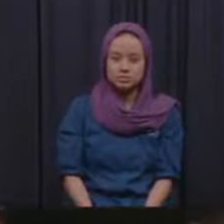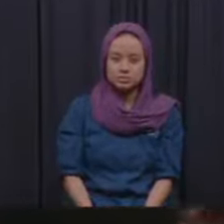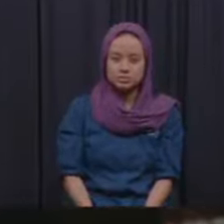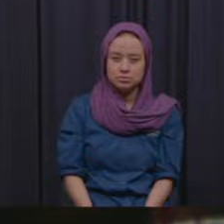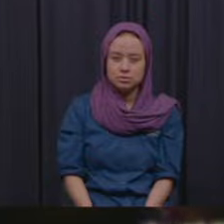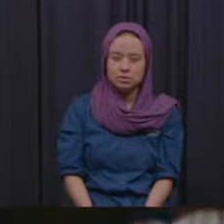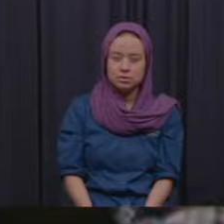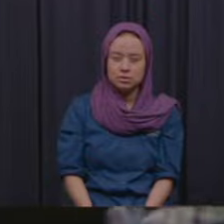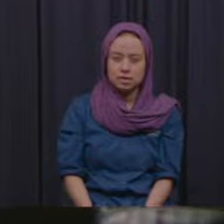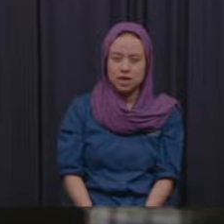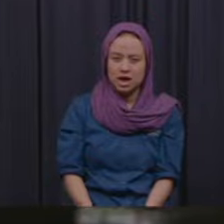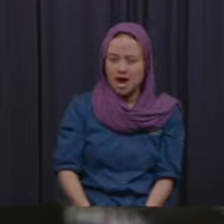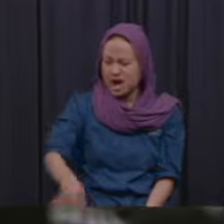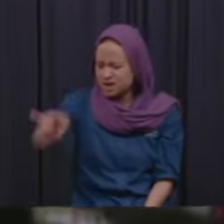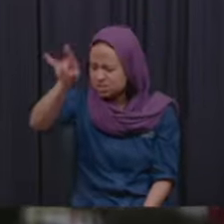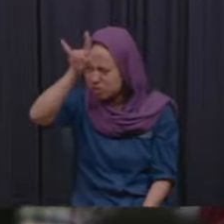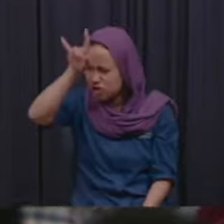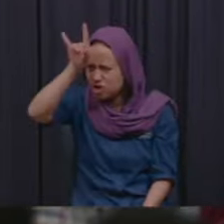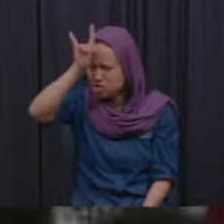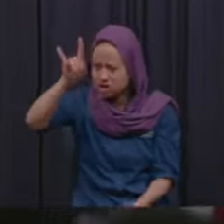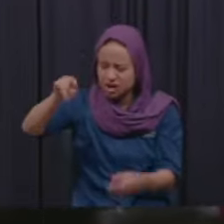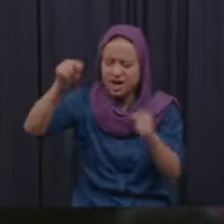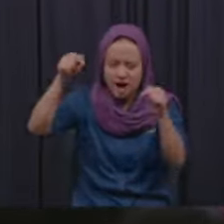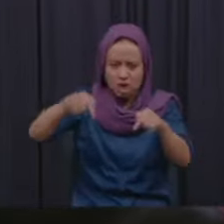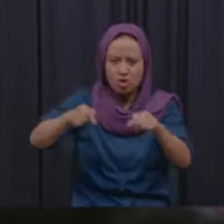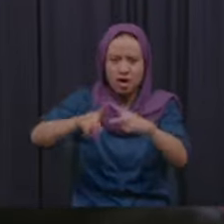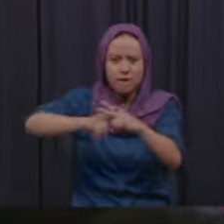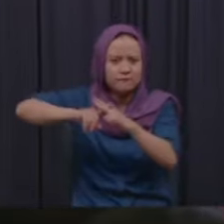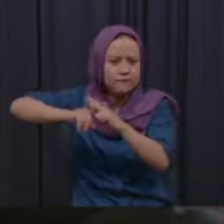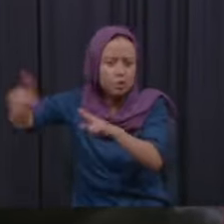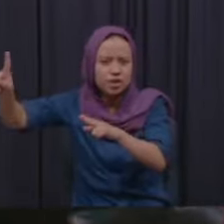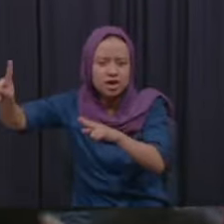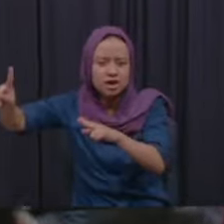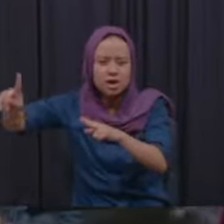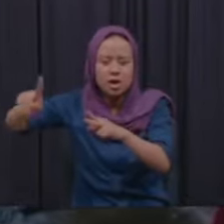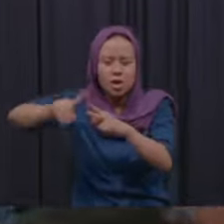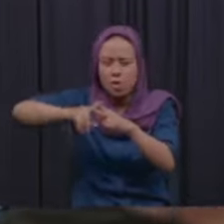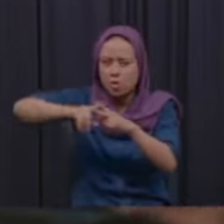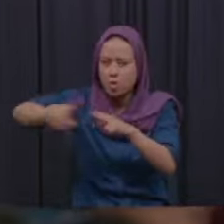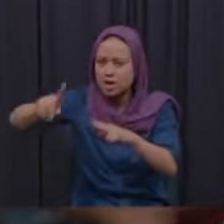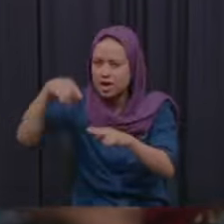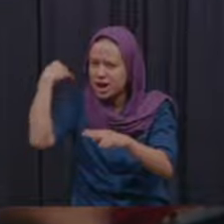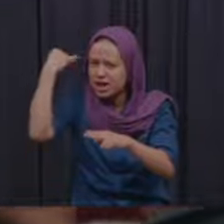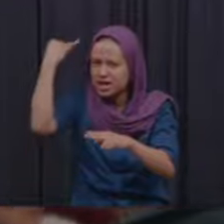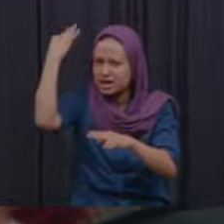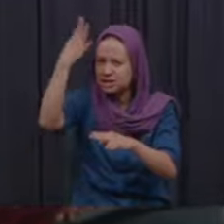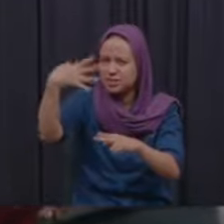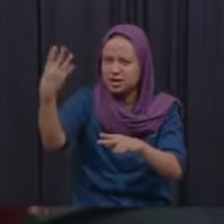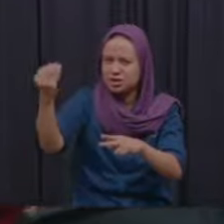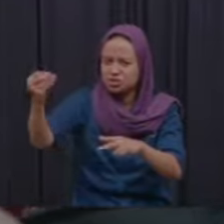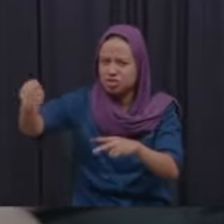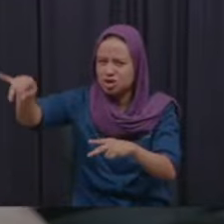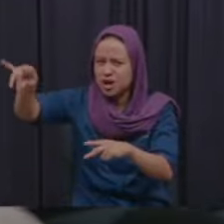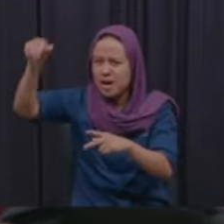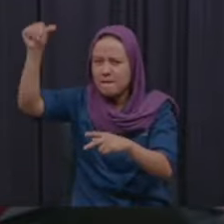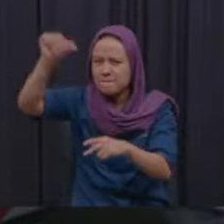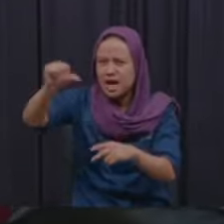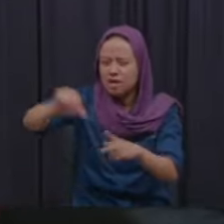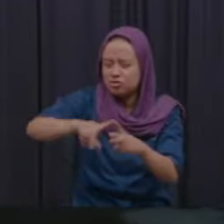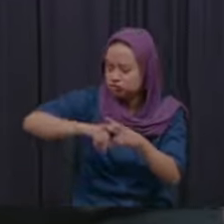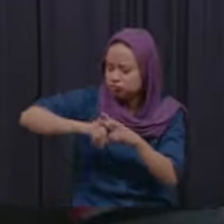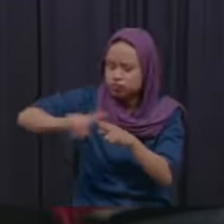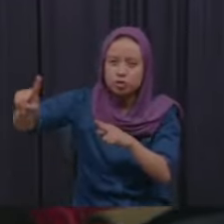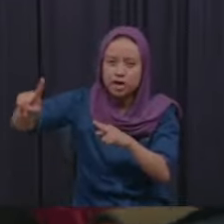Hay demonios que ya están saliendo. Hay espíritus inmundos que ya se están